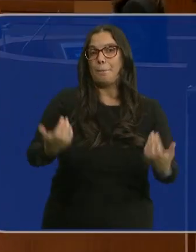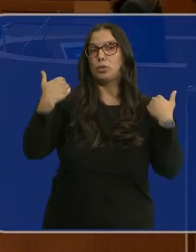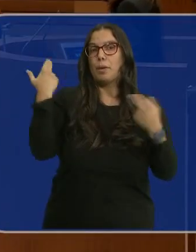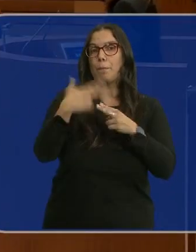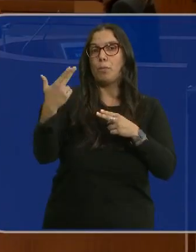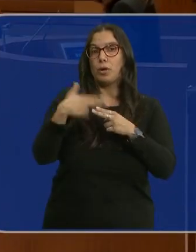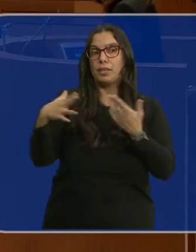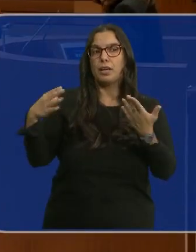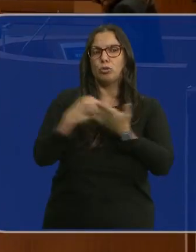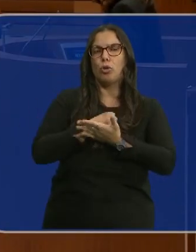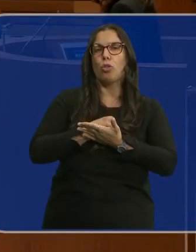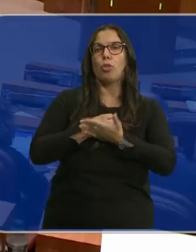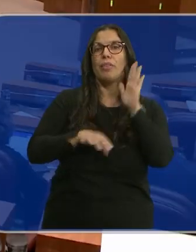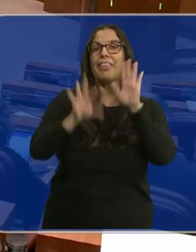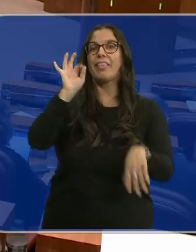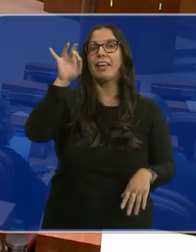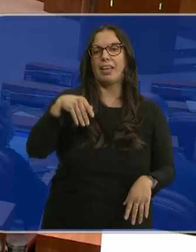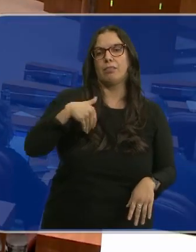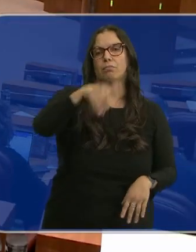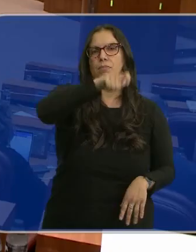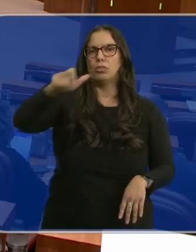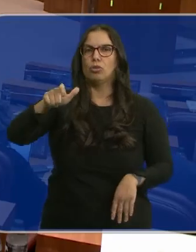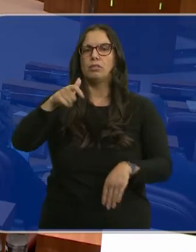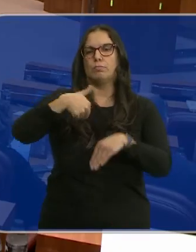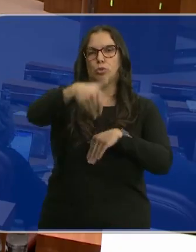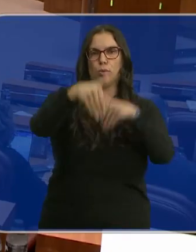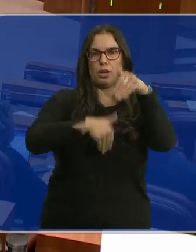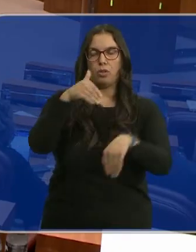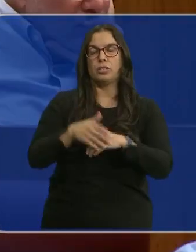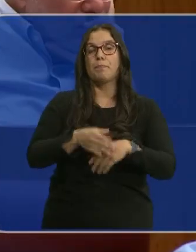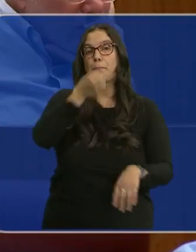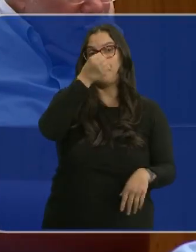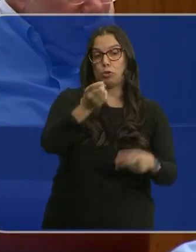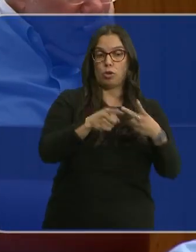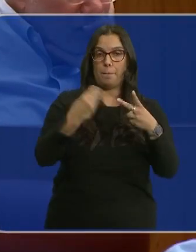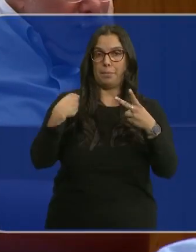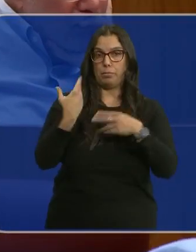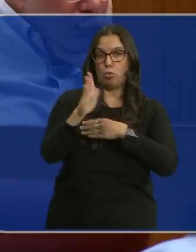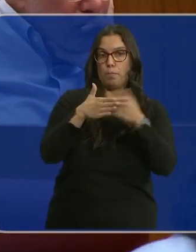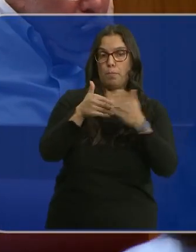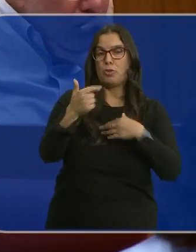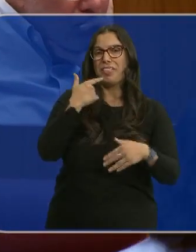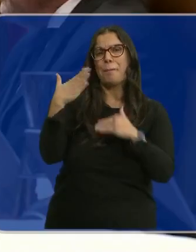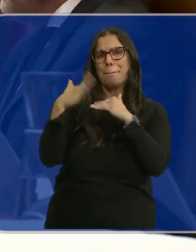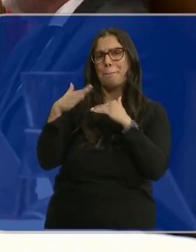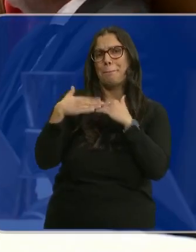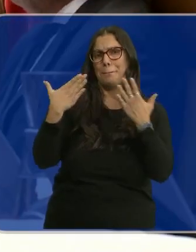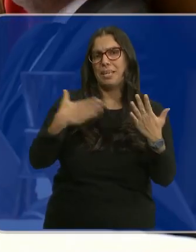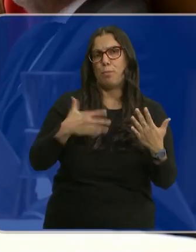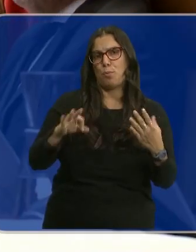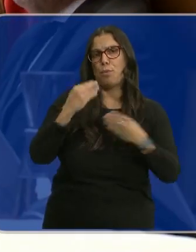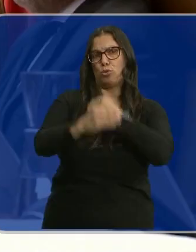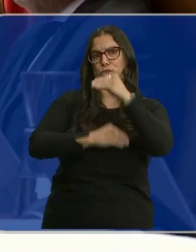políticas las tomarán los ciudadanos en las urnas. Por su parte, el PSOE, que es quien ha traído esta iniciativa, ha dicho que era lo mínimo que